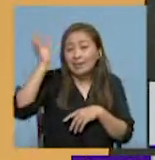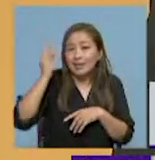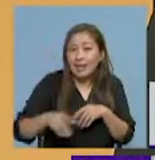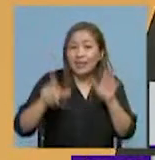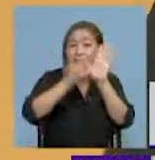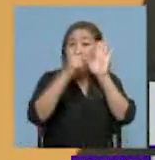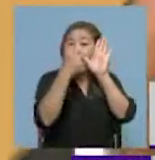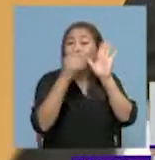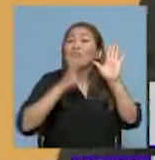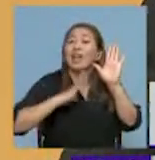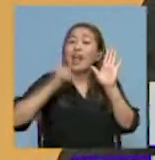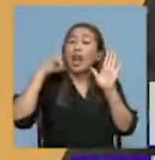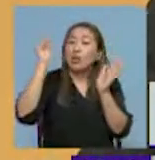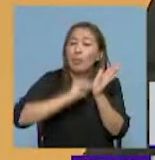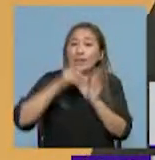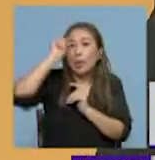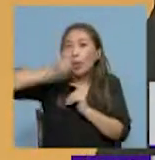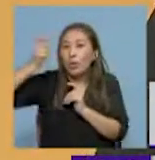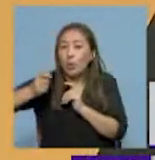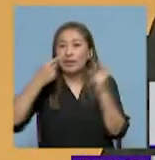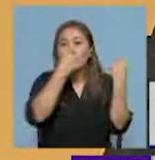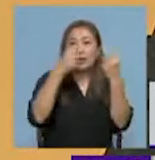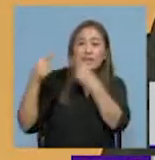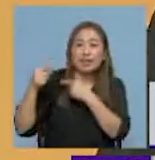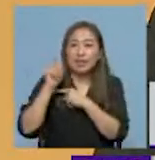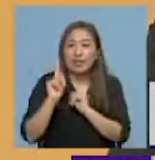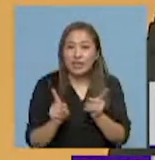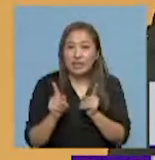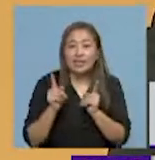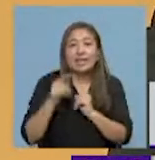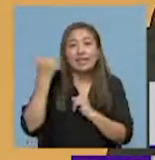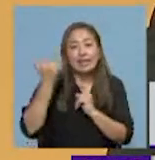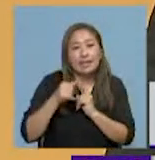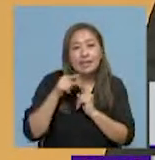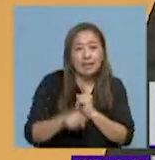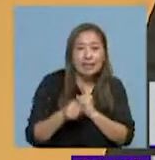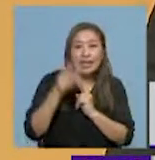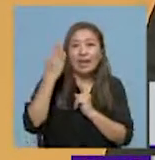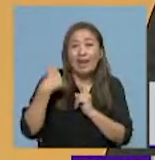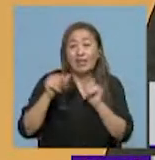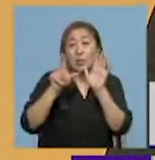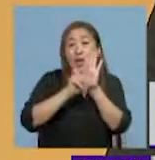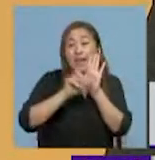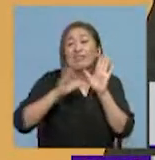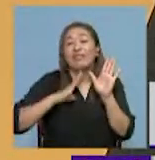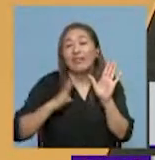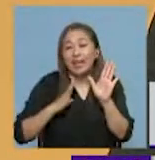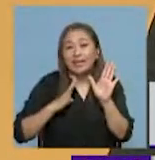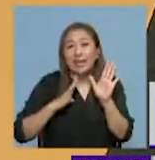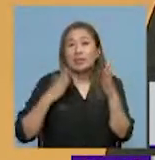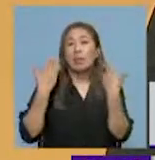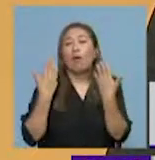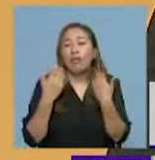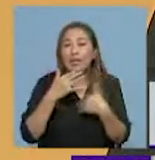legal que a su vez cada juez tiene un pensamiento personal y que al haber un vacío legal es interpretable